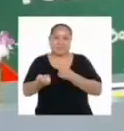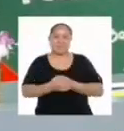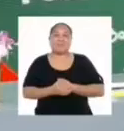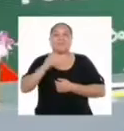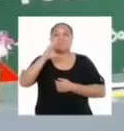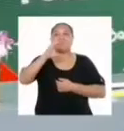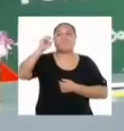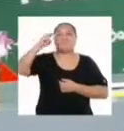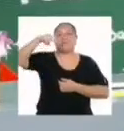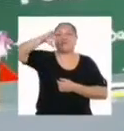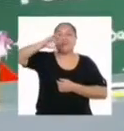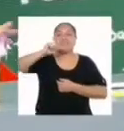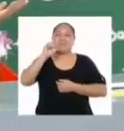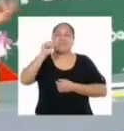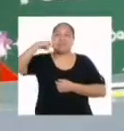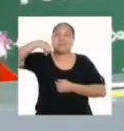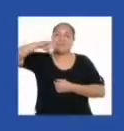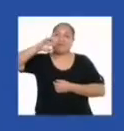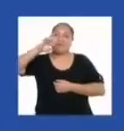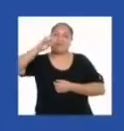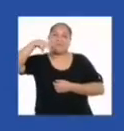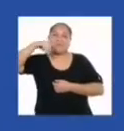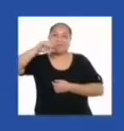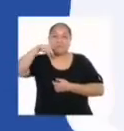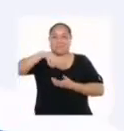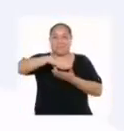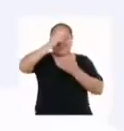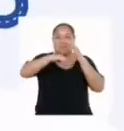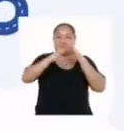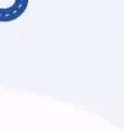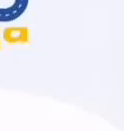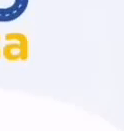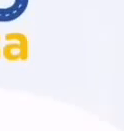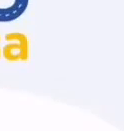de nuestra cuenca en Apurímac, aquí en Aprendo en Casa.